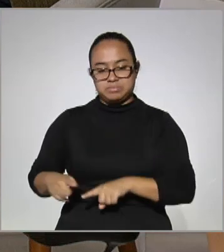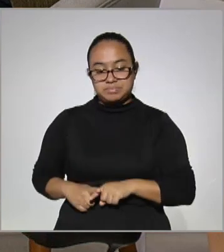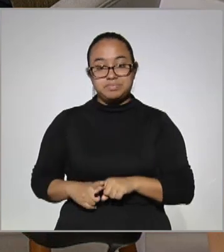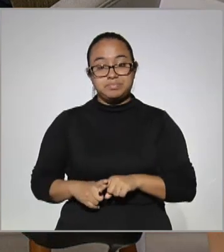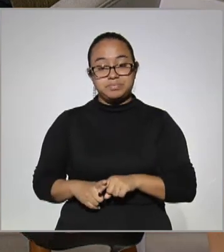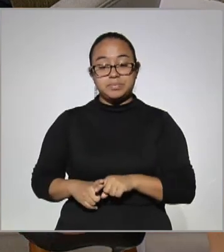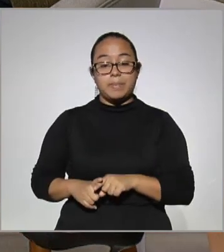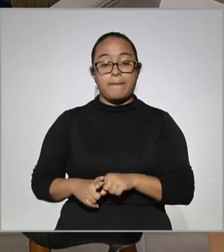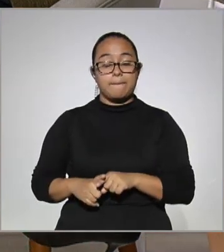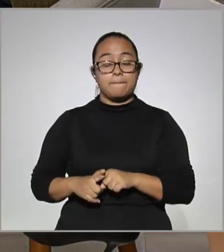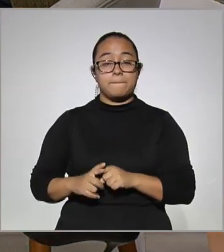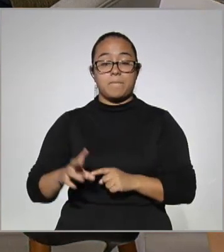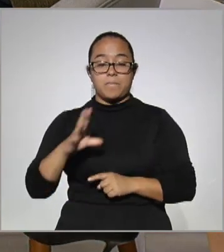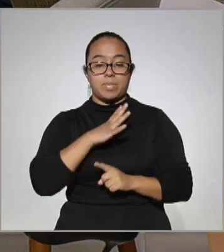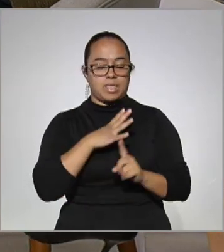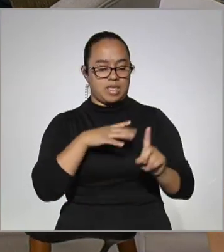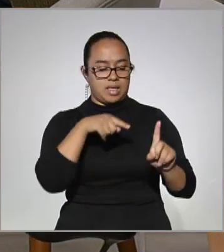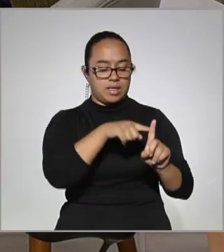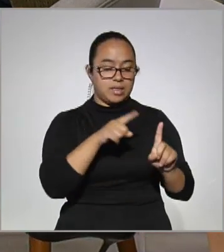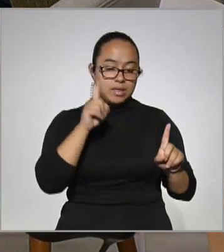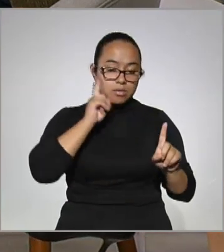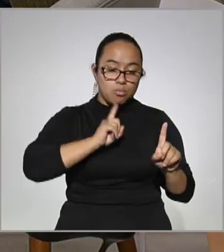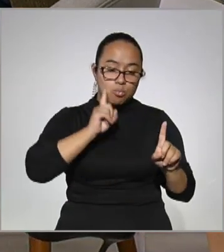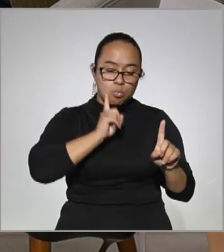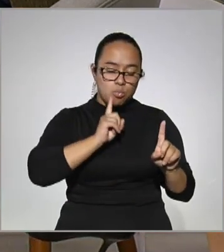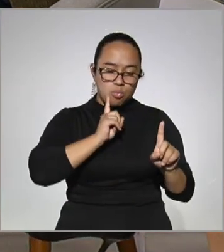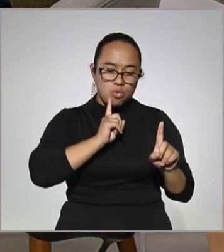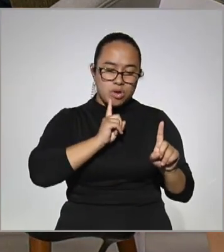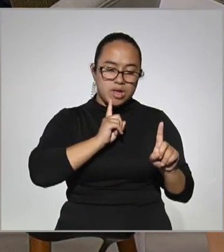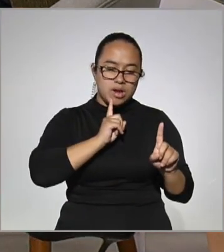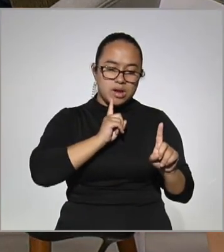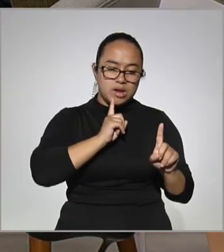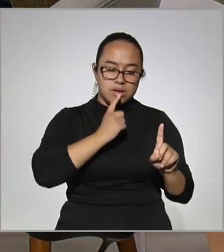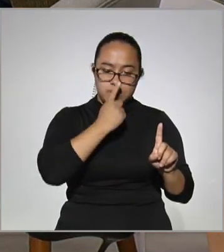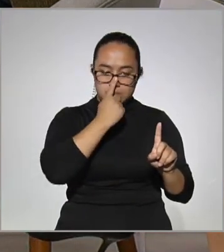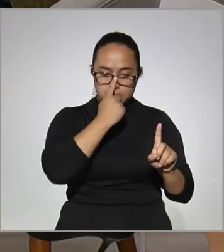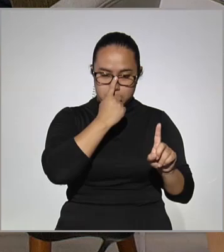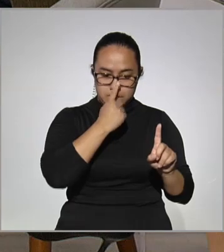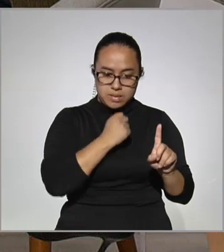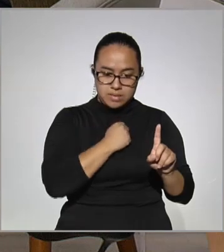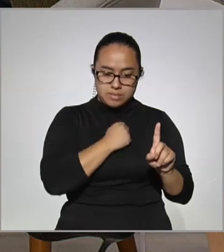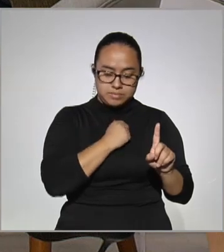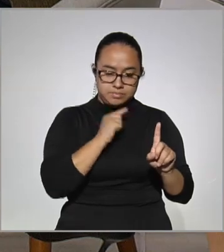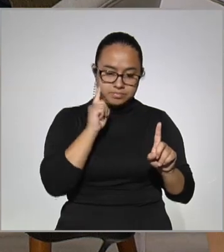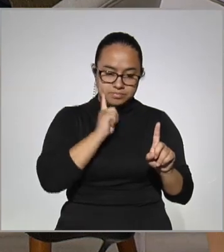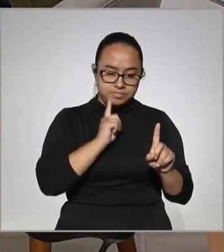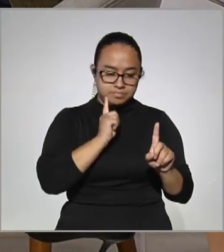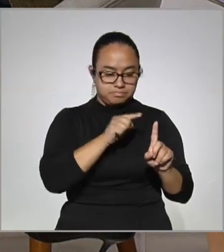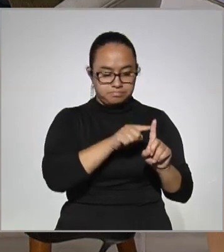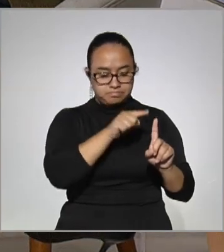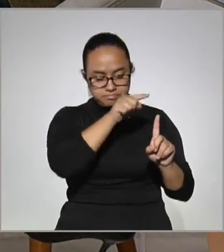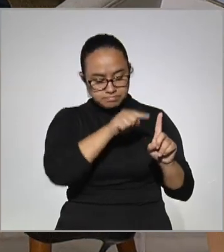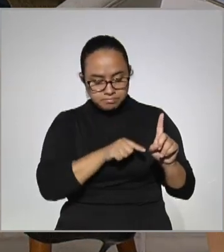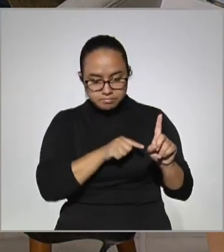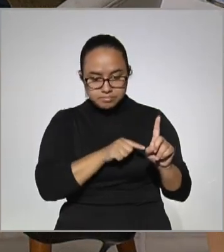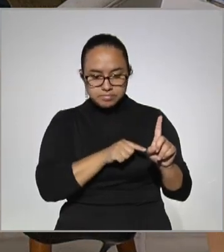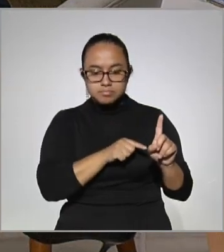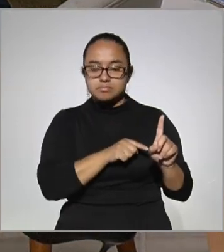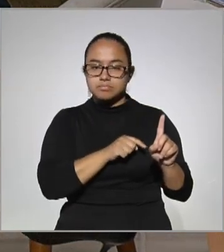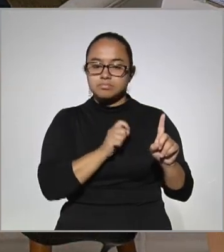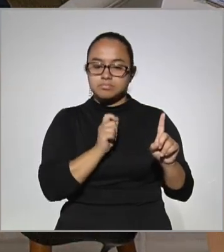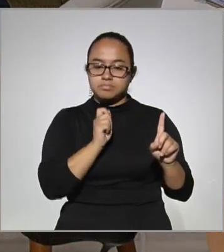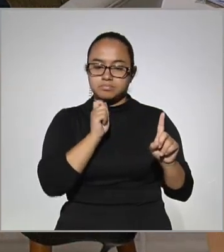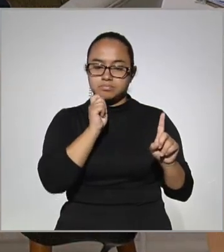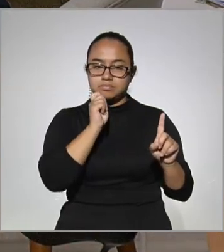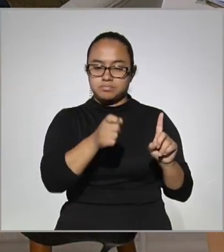está aquella mujer que tiene una apariencia o sensación o